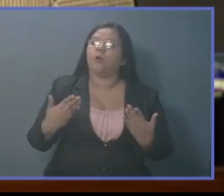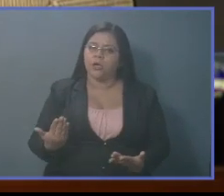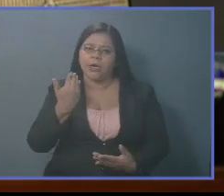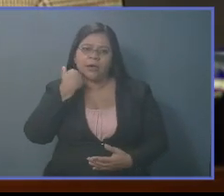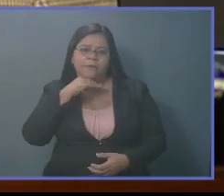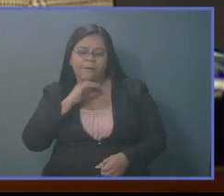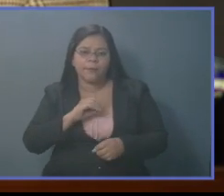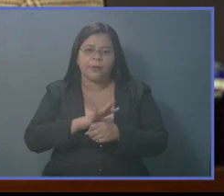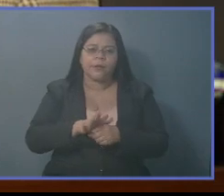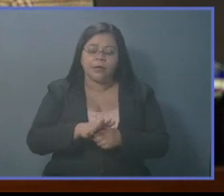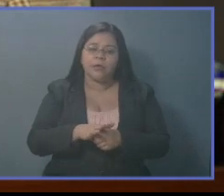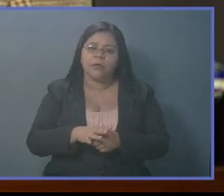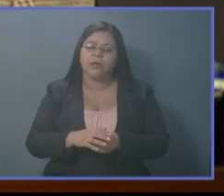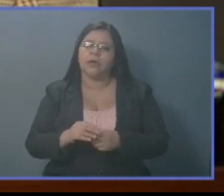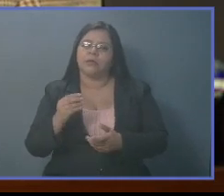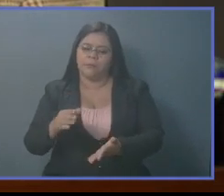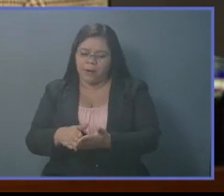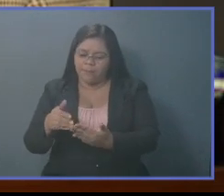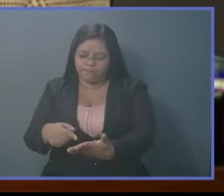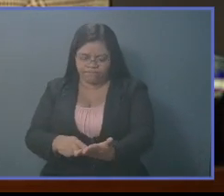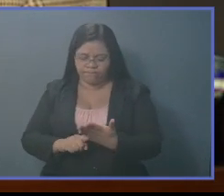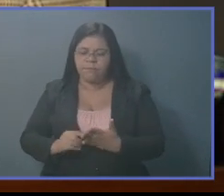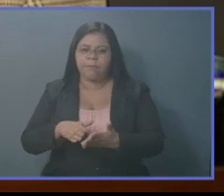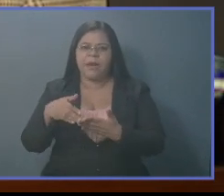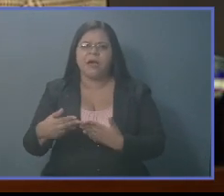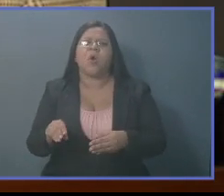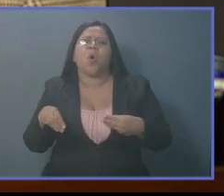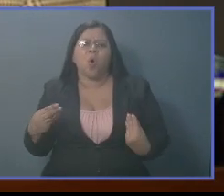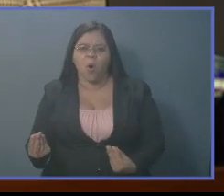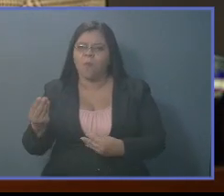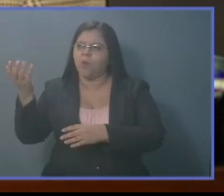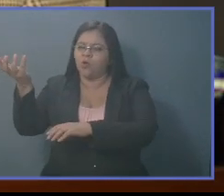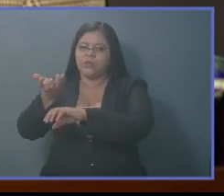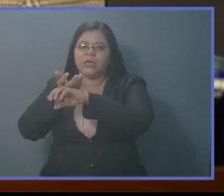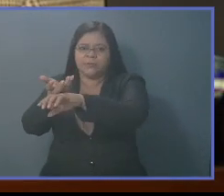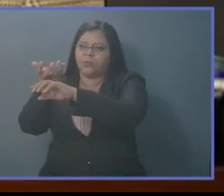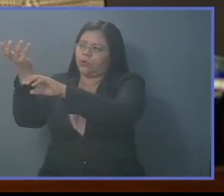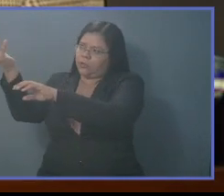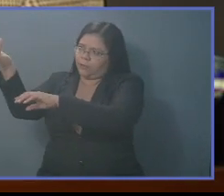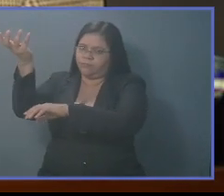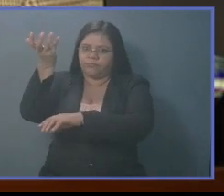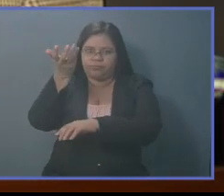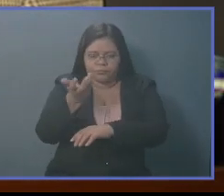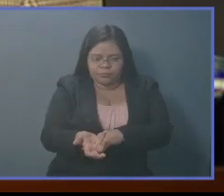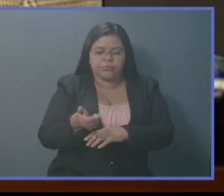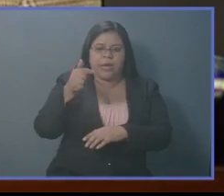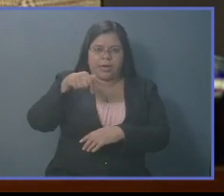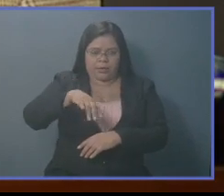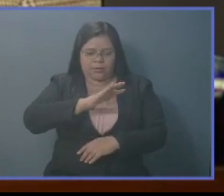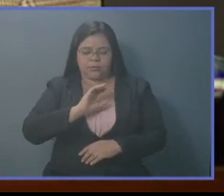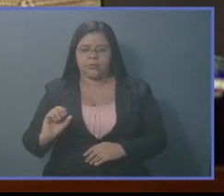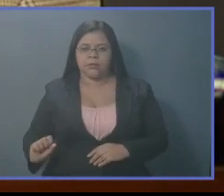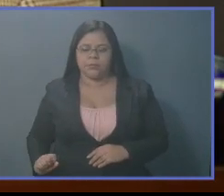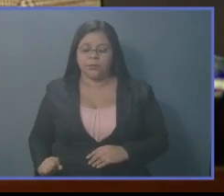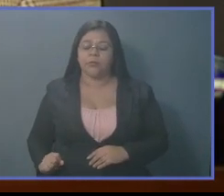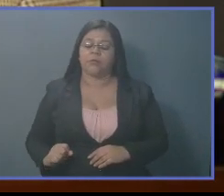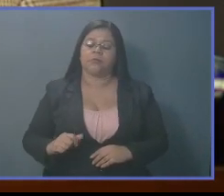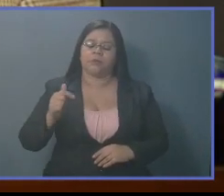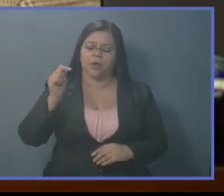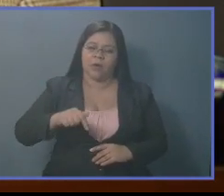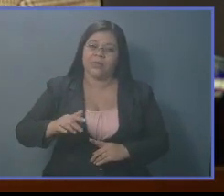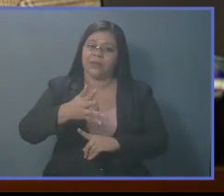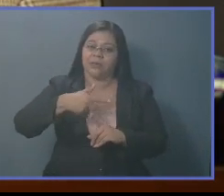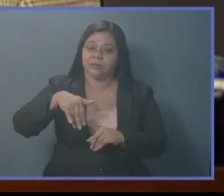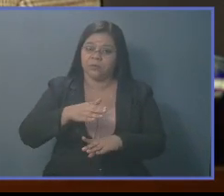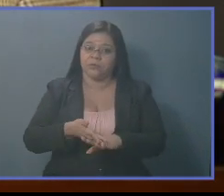por el COVID-19. Los salvadoreños, su familia nuclear y extranjeros residentes en las circunstancias a las